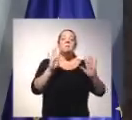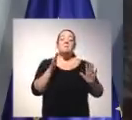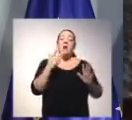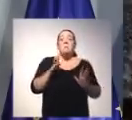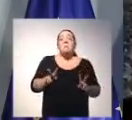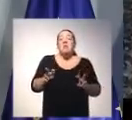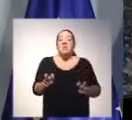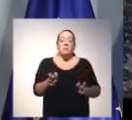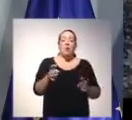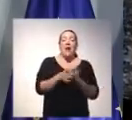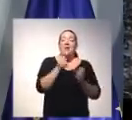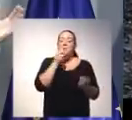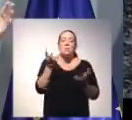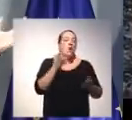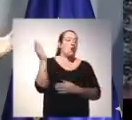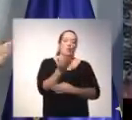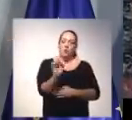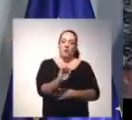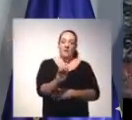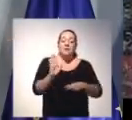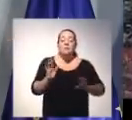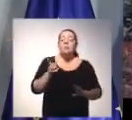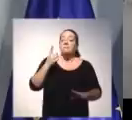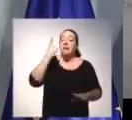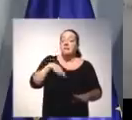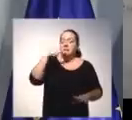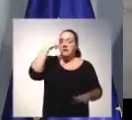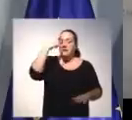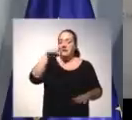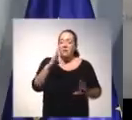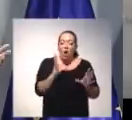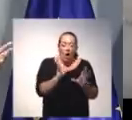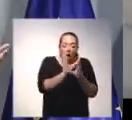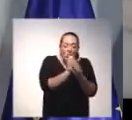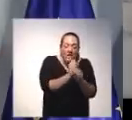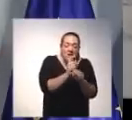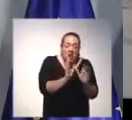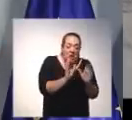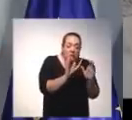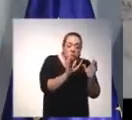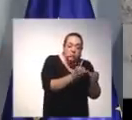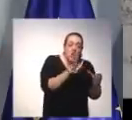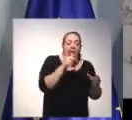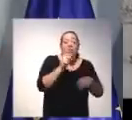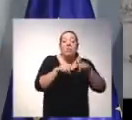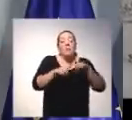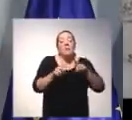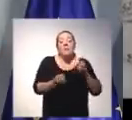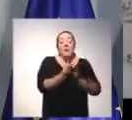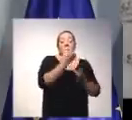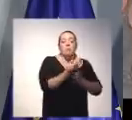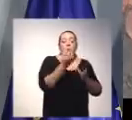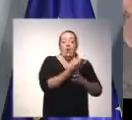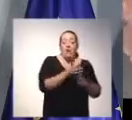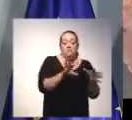negativamente en las posibilidades de calidad del aire, aunque sabemos que también las concentraciones dependen evidentemente de las emisiones